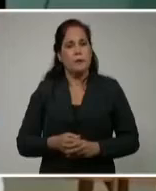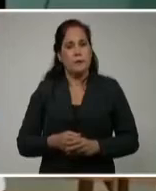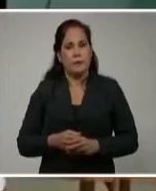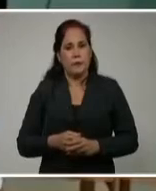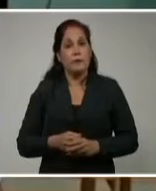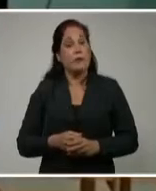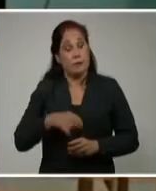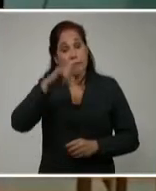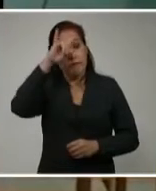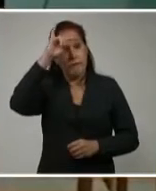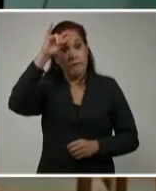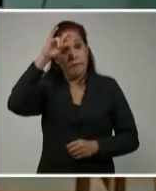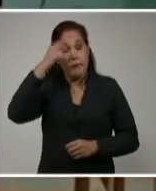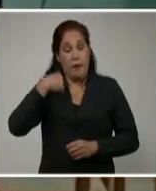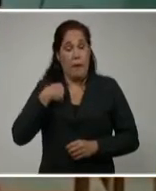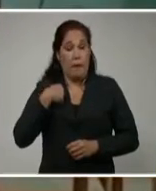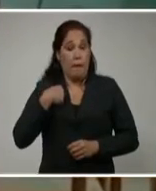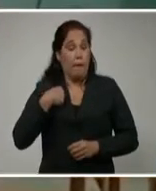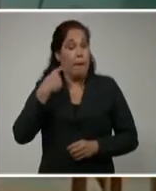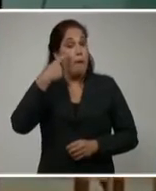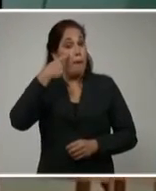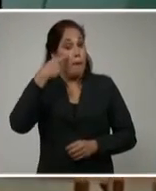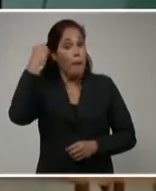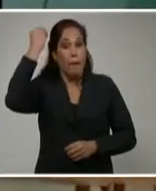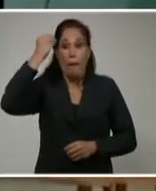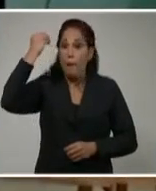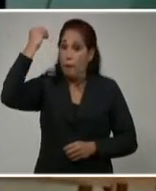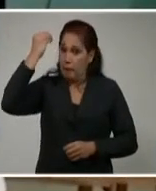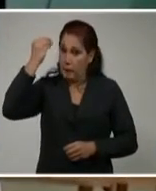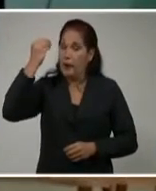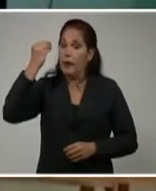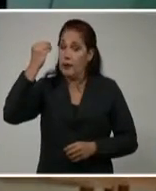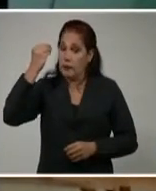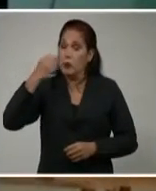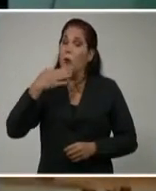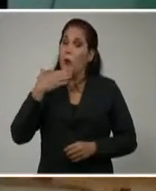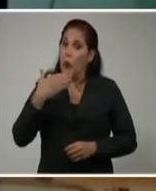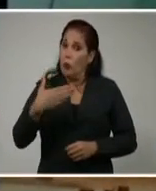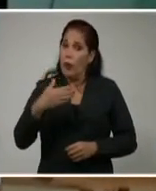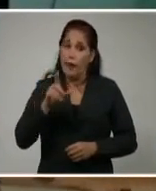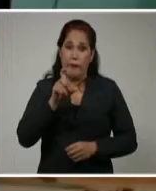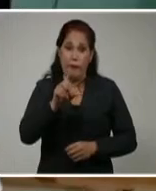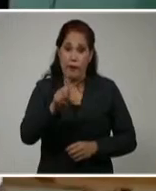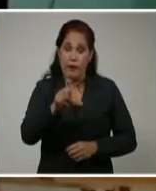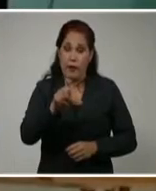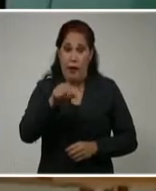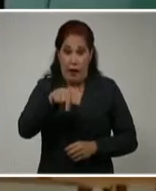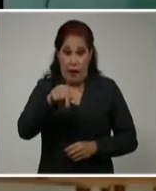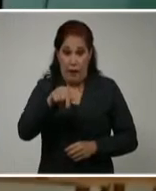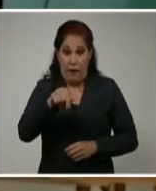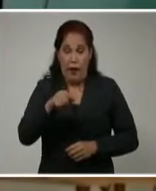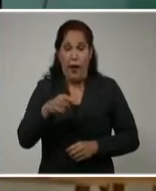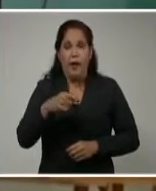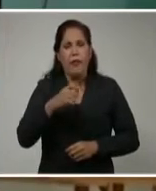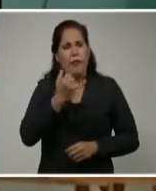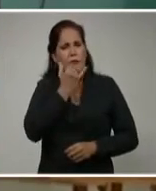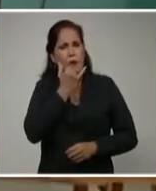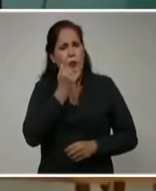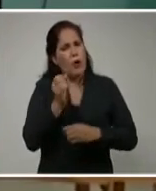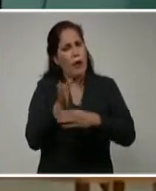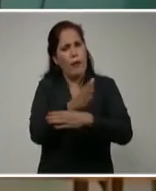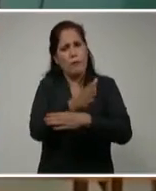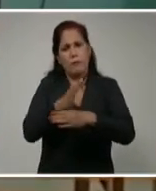Sí, Andy, desde mi punto de vista, yo creo que ha sido una porfía digna de una final, aun cuando han habido deficiencias a la